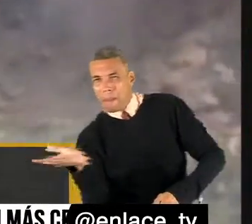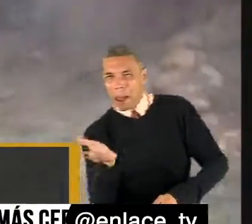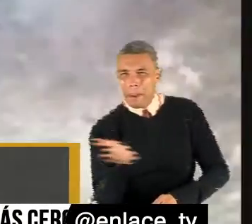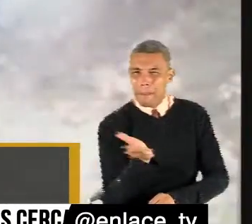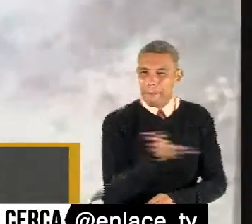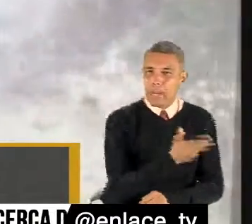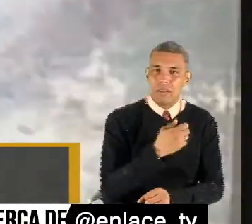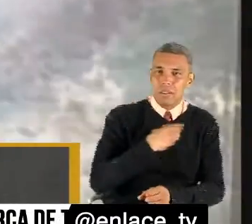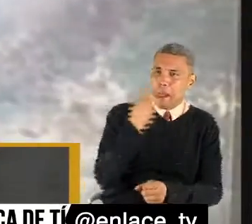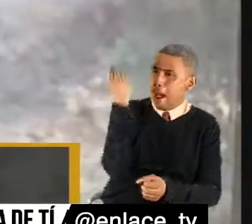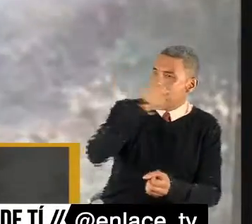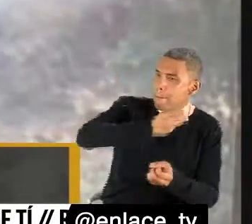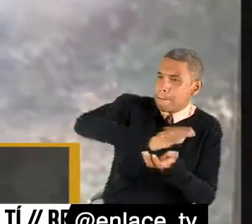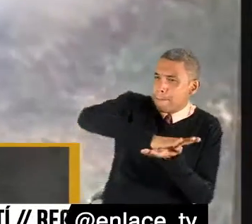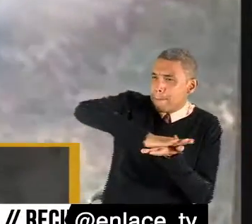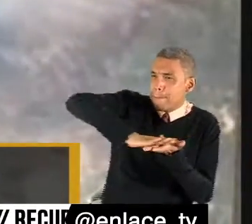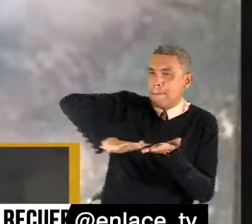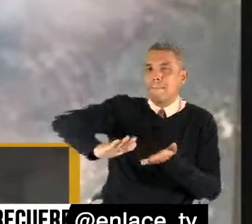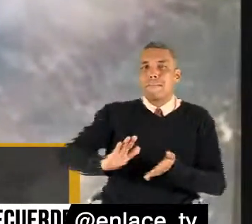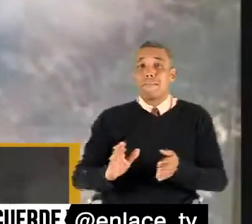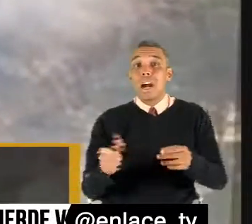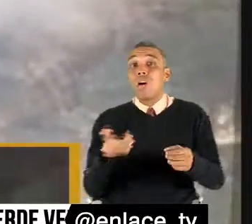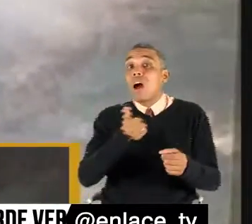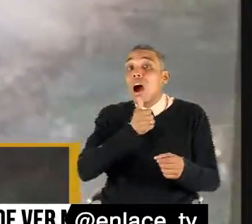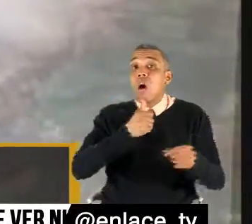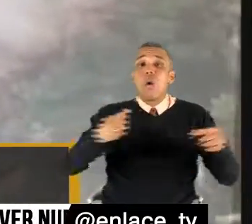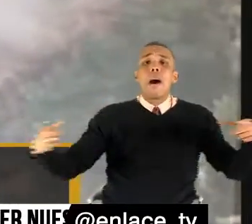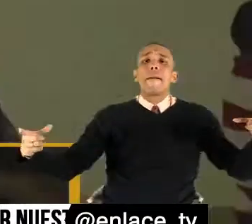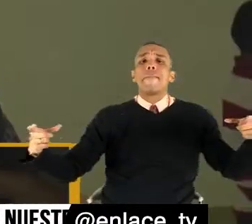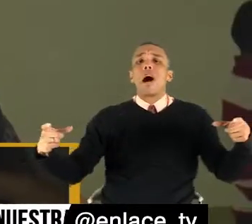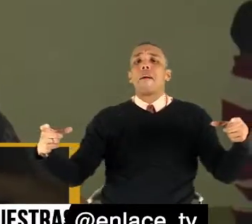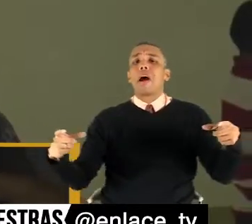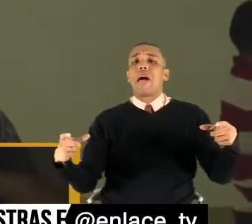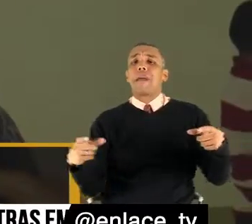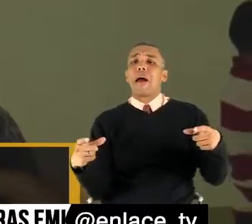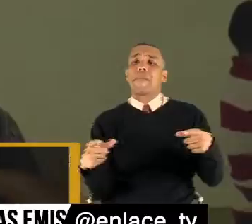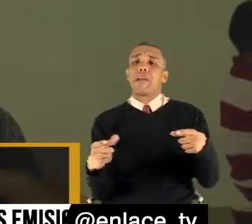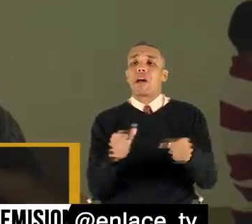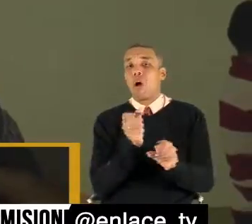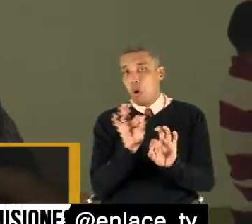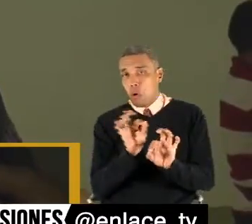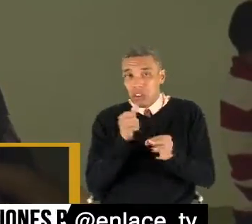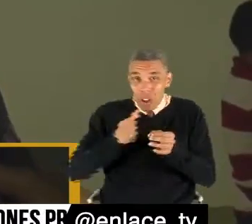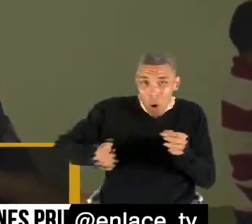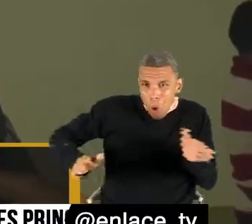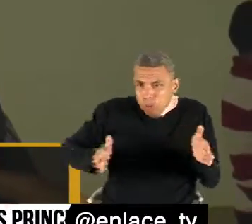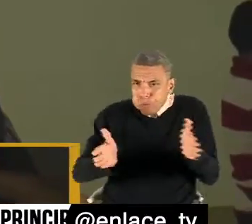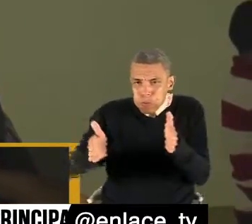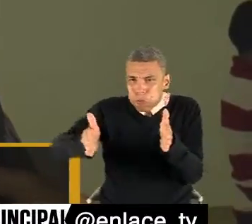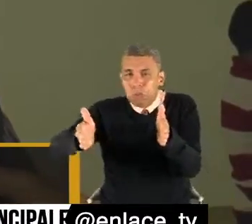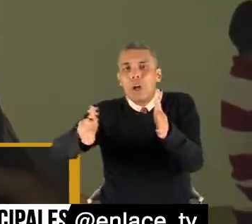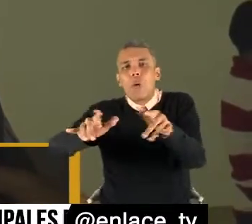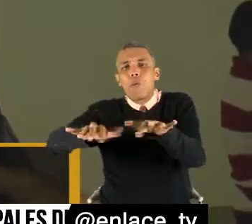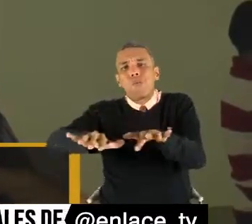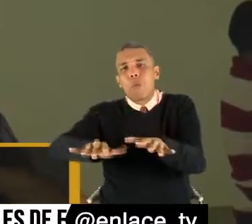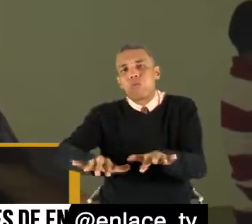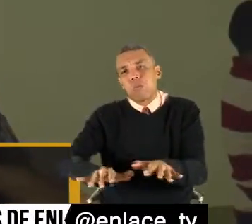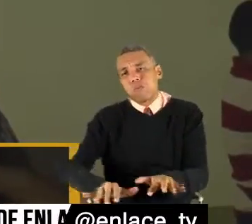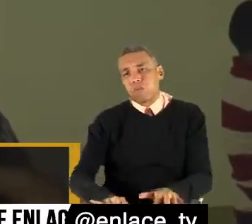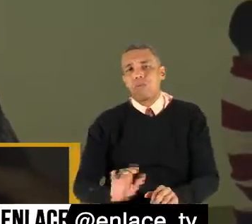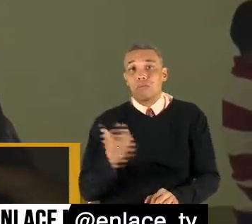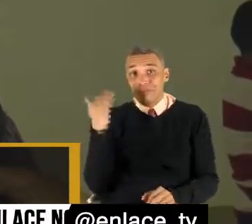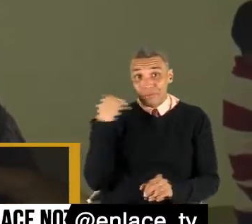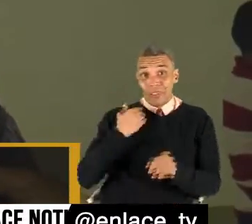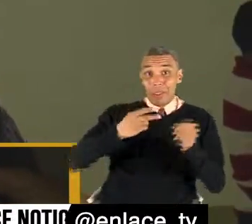mucha gente vivía del pescado y que hoy desafortunadamente no existe, como el río Inanía, como el río Boque, donde se hacían paseos, la comunidad